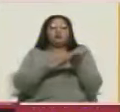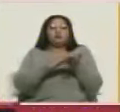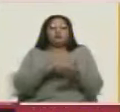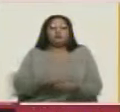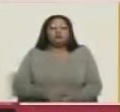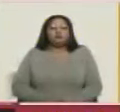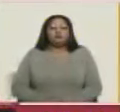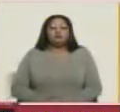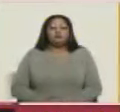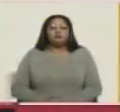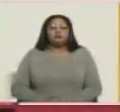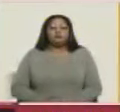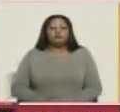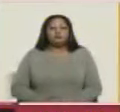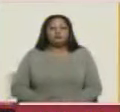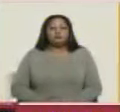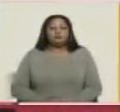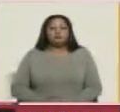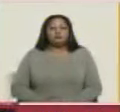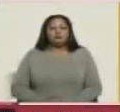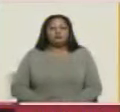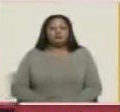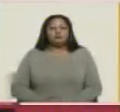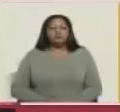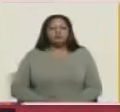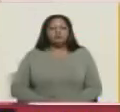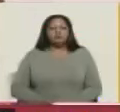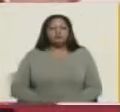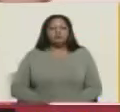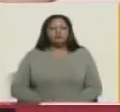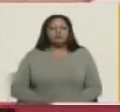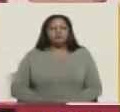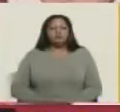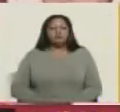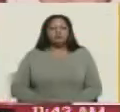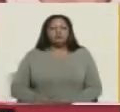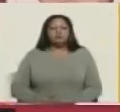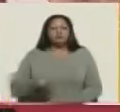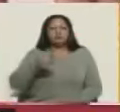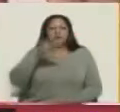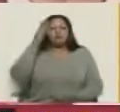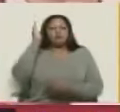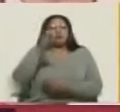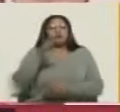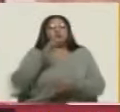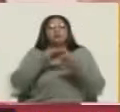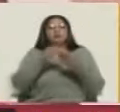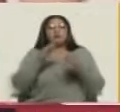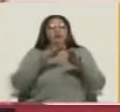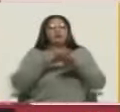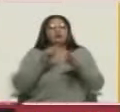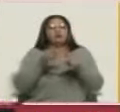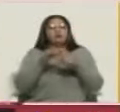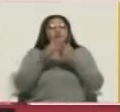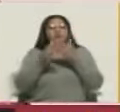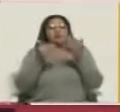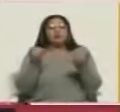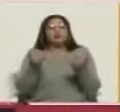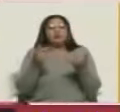No lo van a poder recuperar. Ahí nos amenazan. Si no, va a haber consecuencias. ¿Consecuencias de